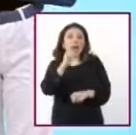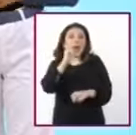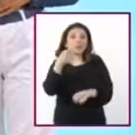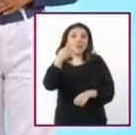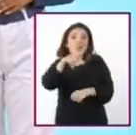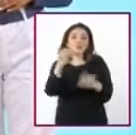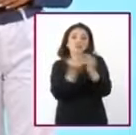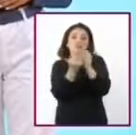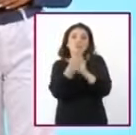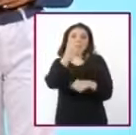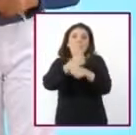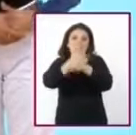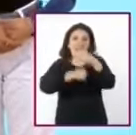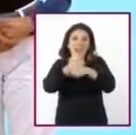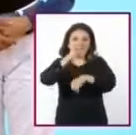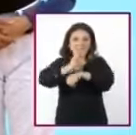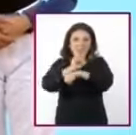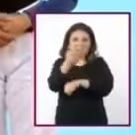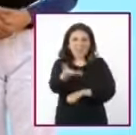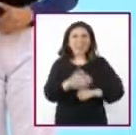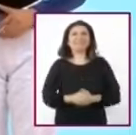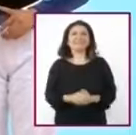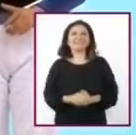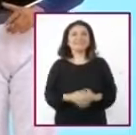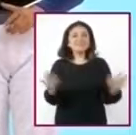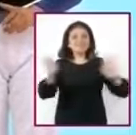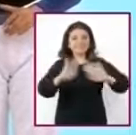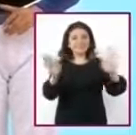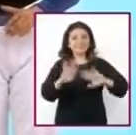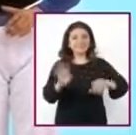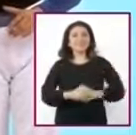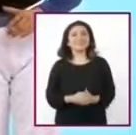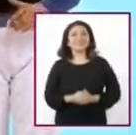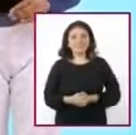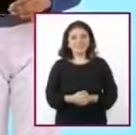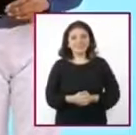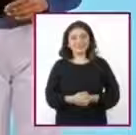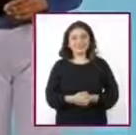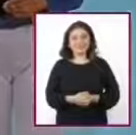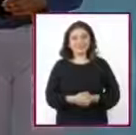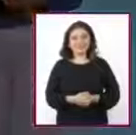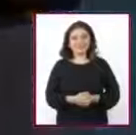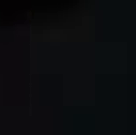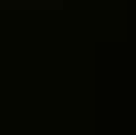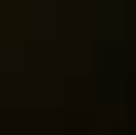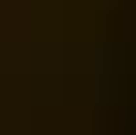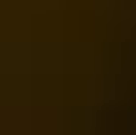el plan de estudios del grado en el que se encuentran. ¡Hasta pronto!